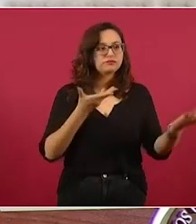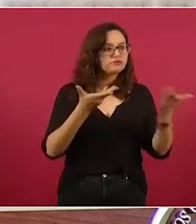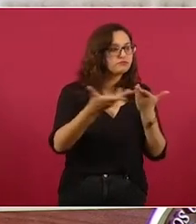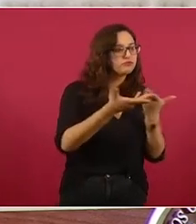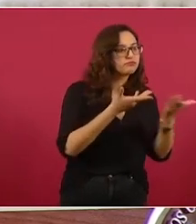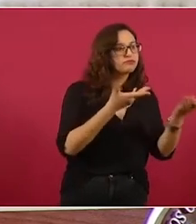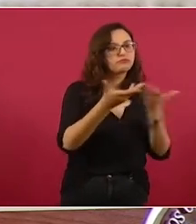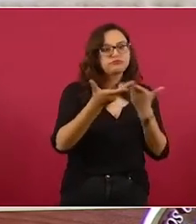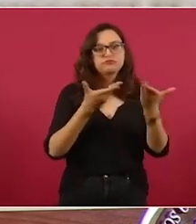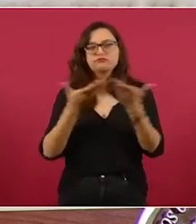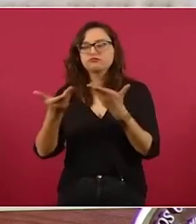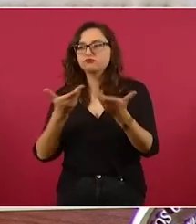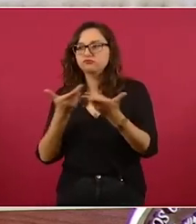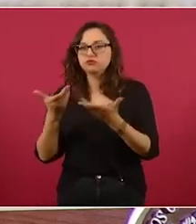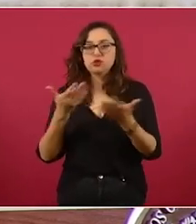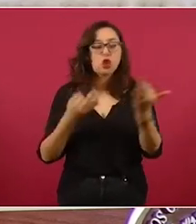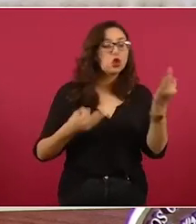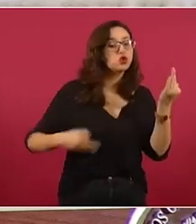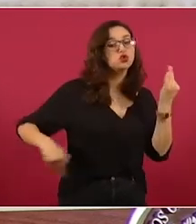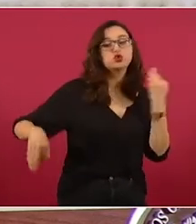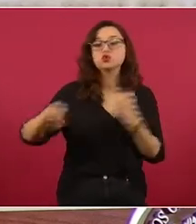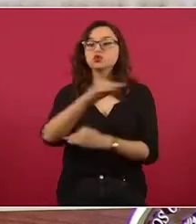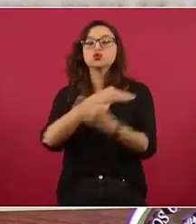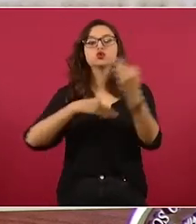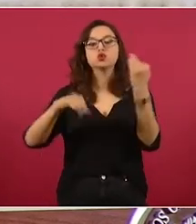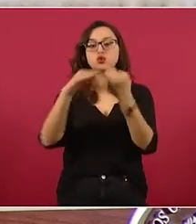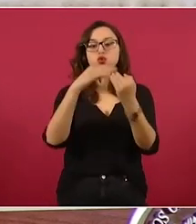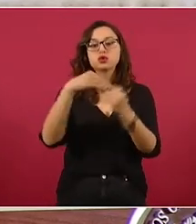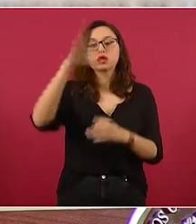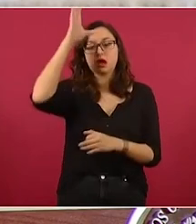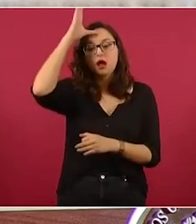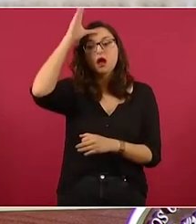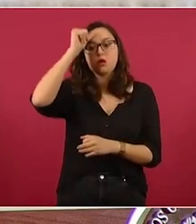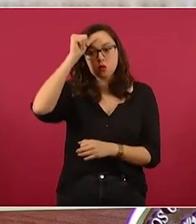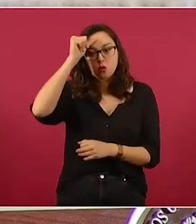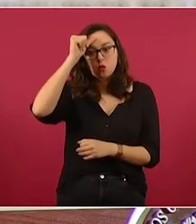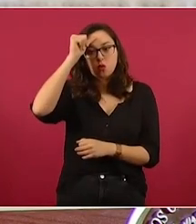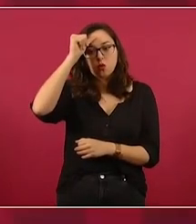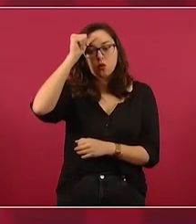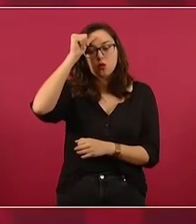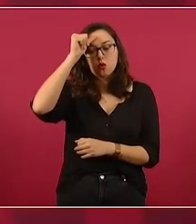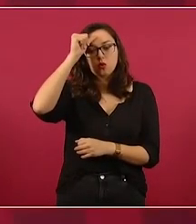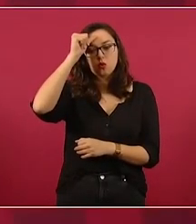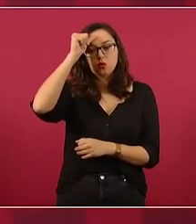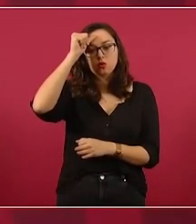de